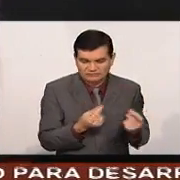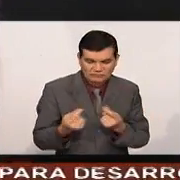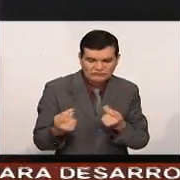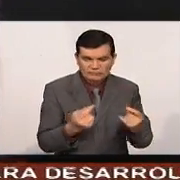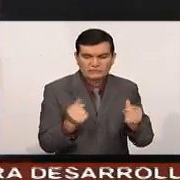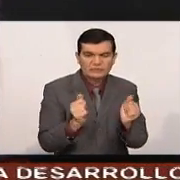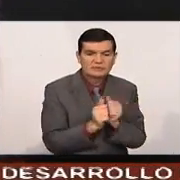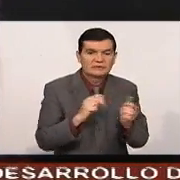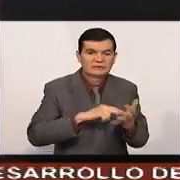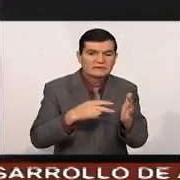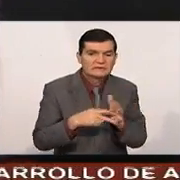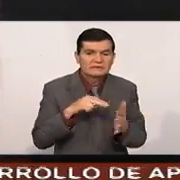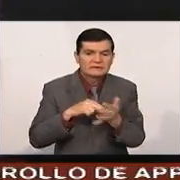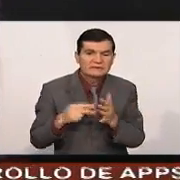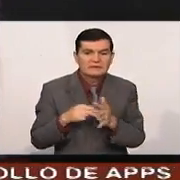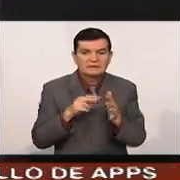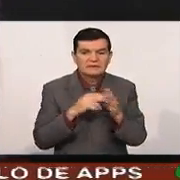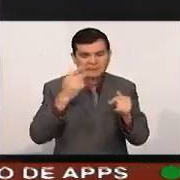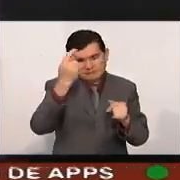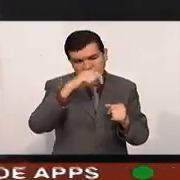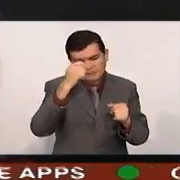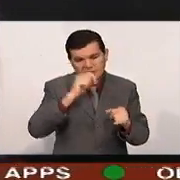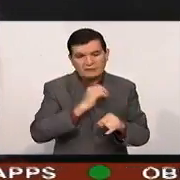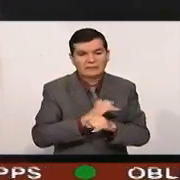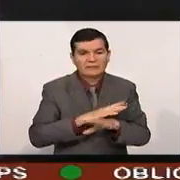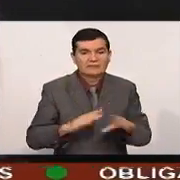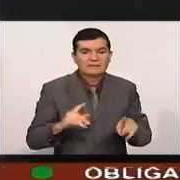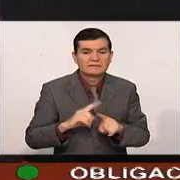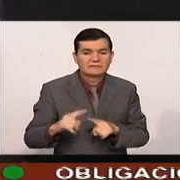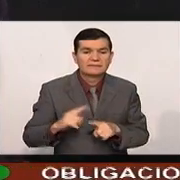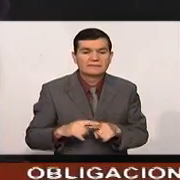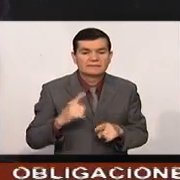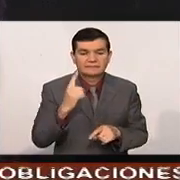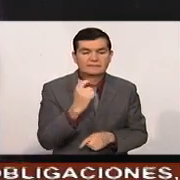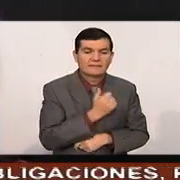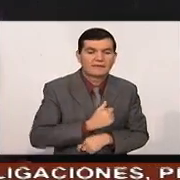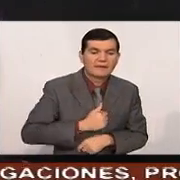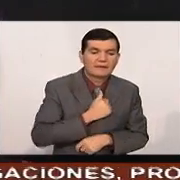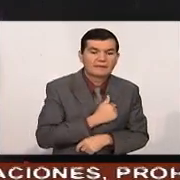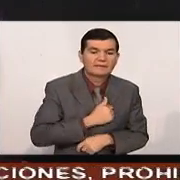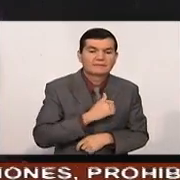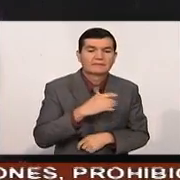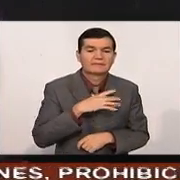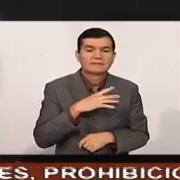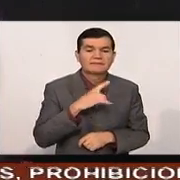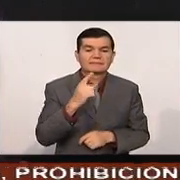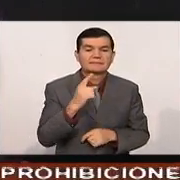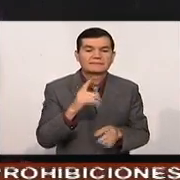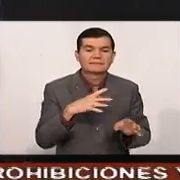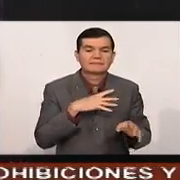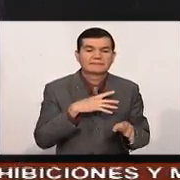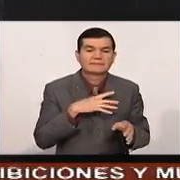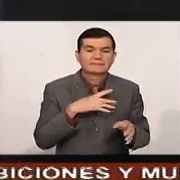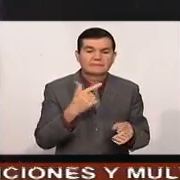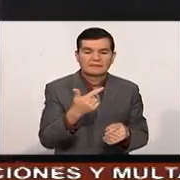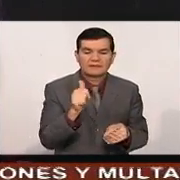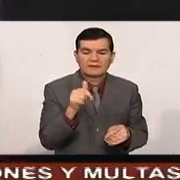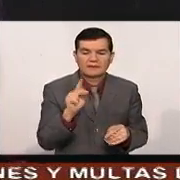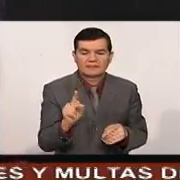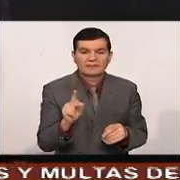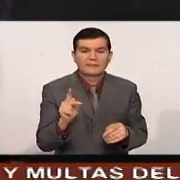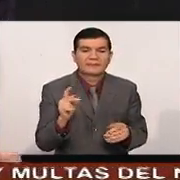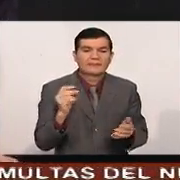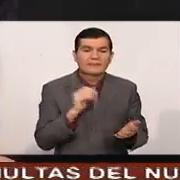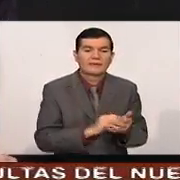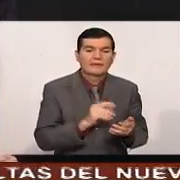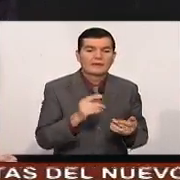moviendo alrededor de las tecnologías de información y lamentablemente pues todavía tenemos un gran gap entre